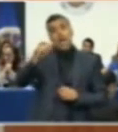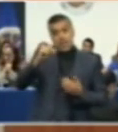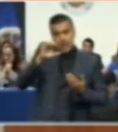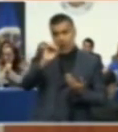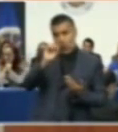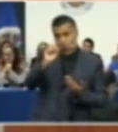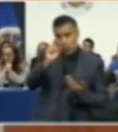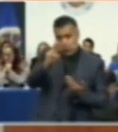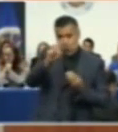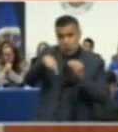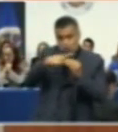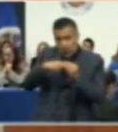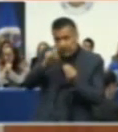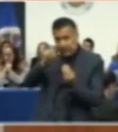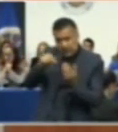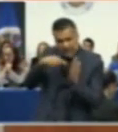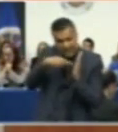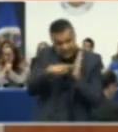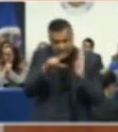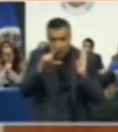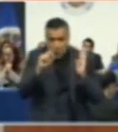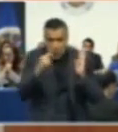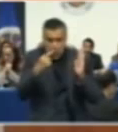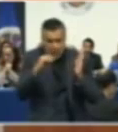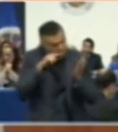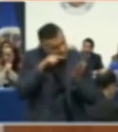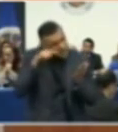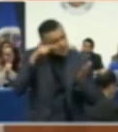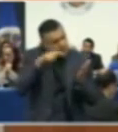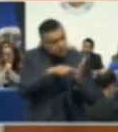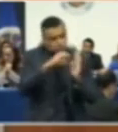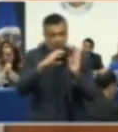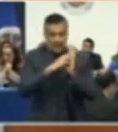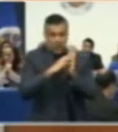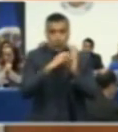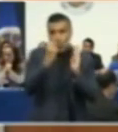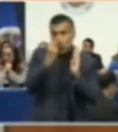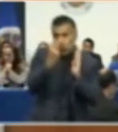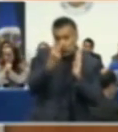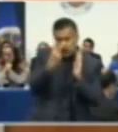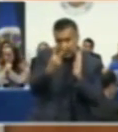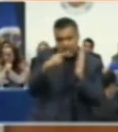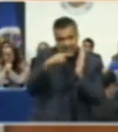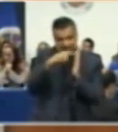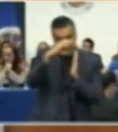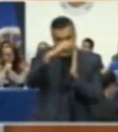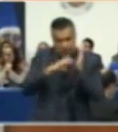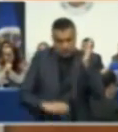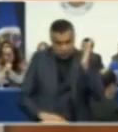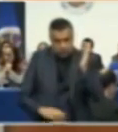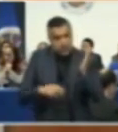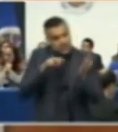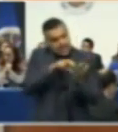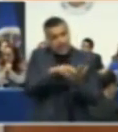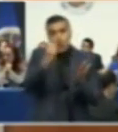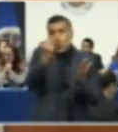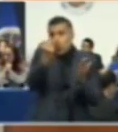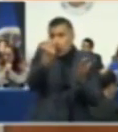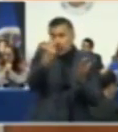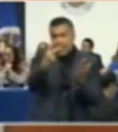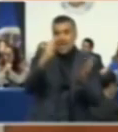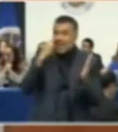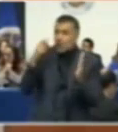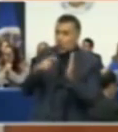de Naciones Unidas sobre Discapacidad, encontramos un artículo, el artículo 12 de esta convención, que es el artículo